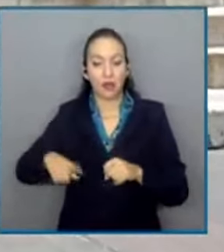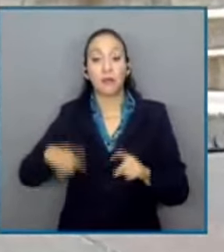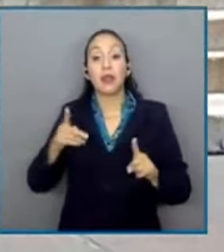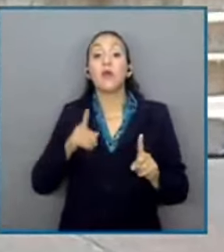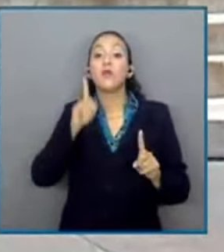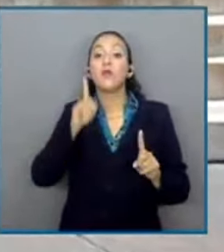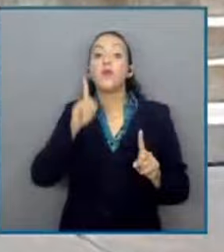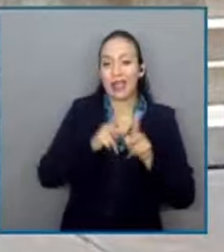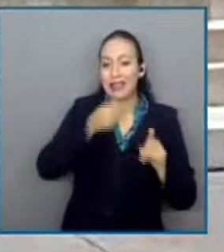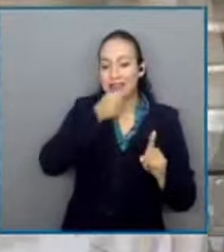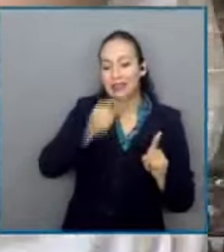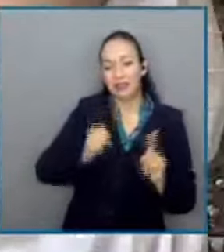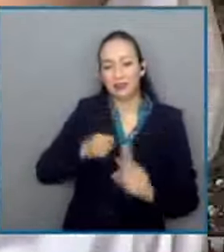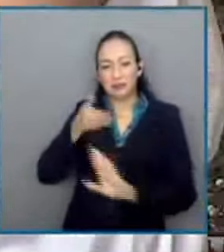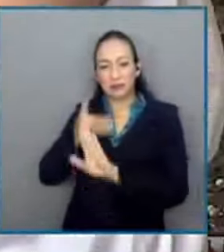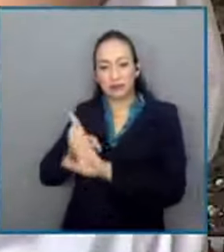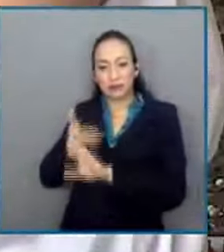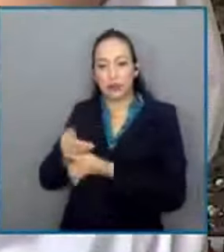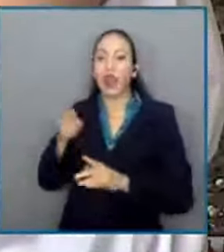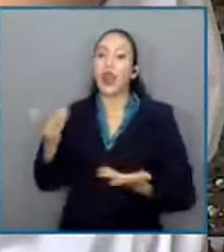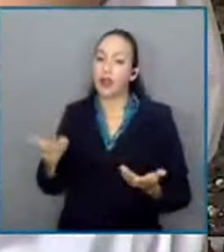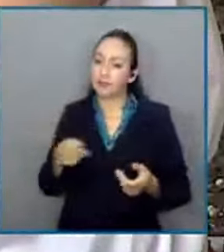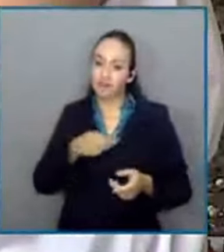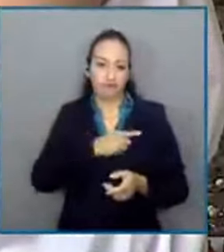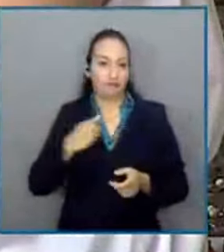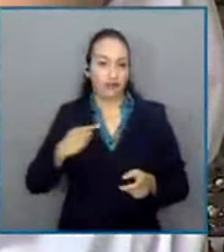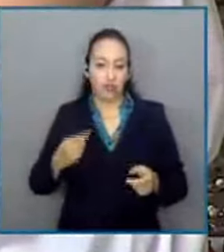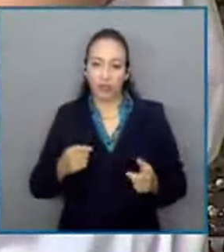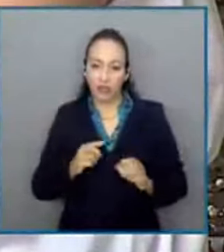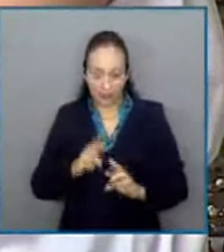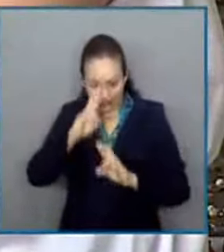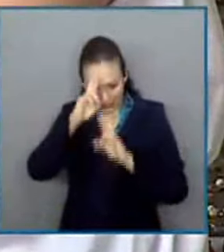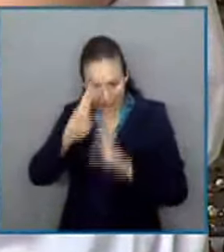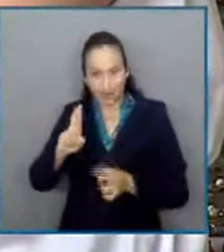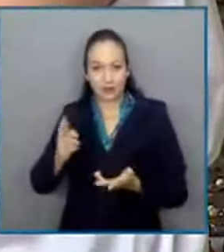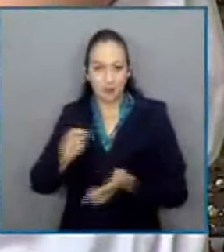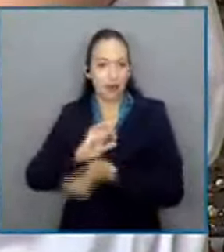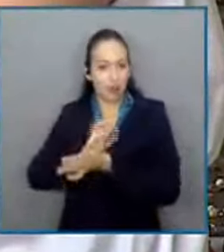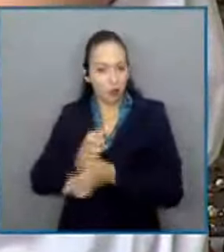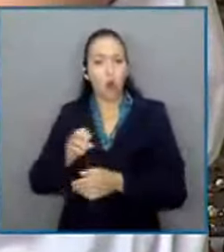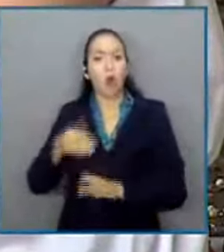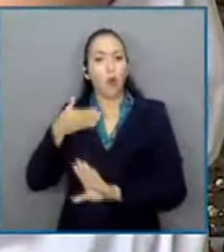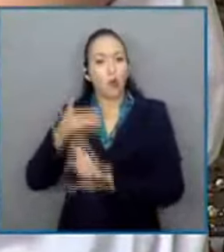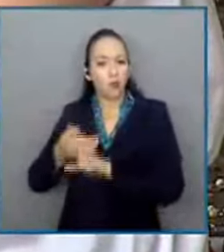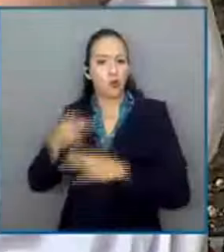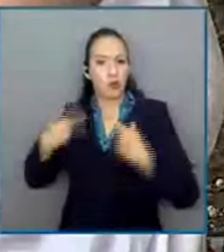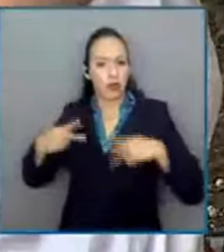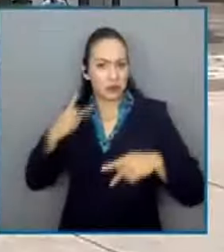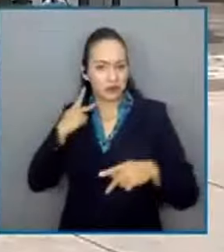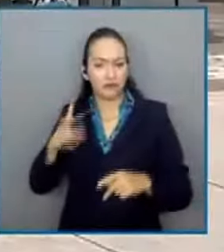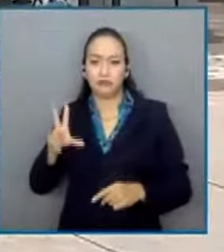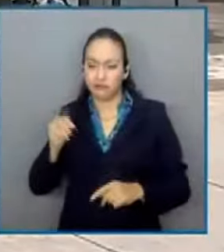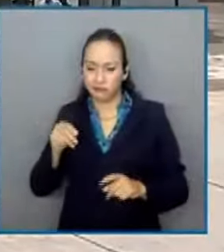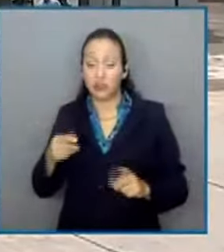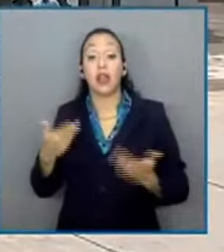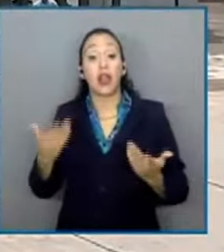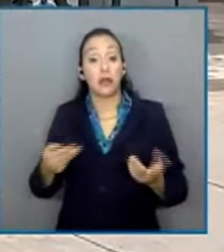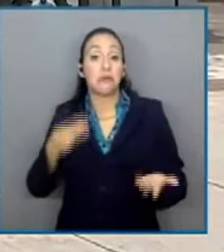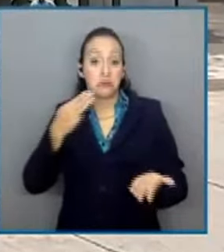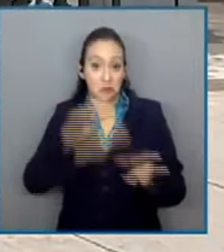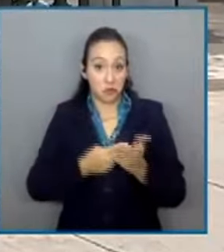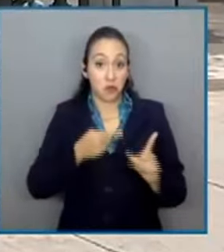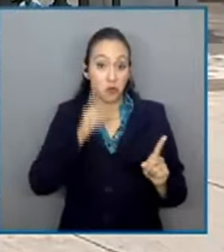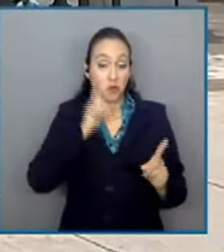manera proporcional a las circunstancias del caso, aunque devolvió parte del asunto al Tribunal Estatal para que reindividualice la